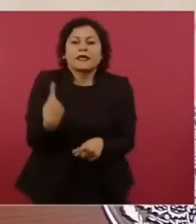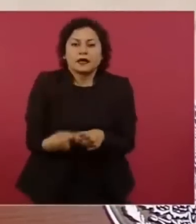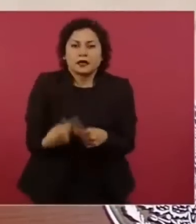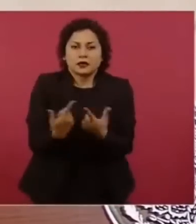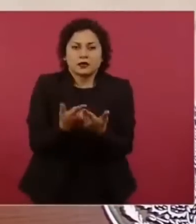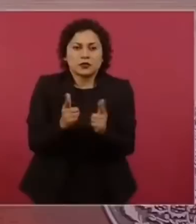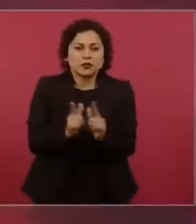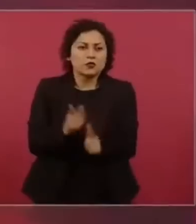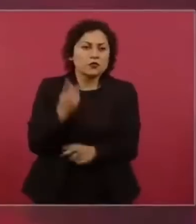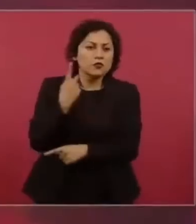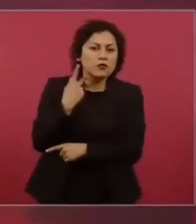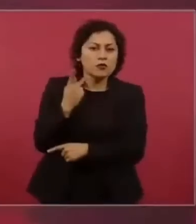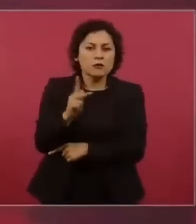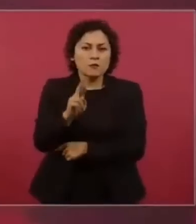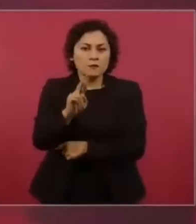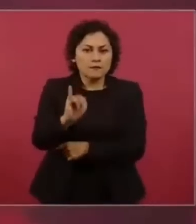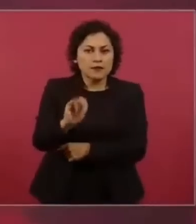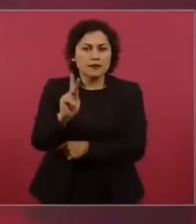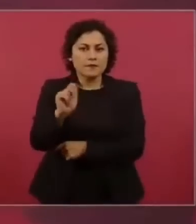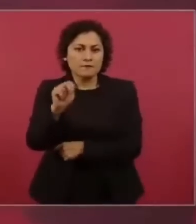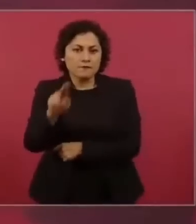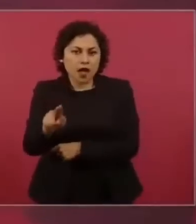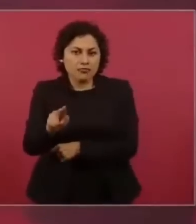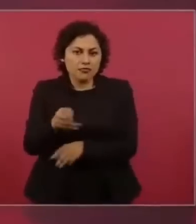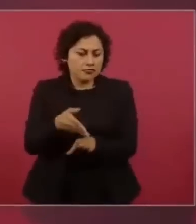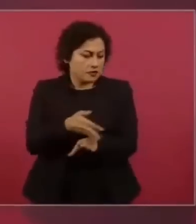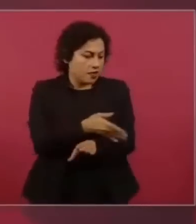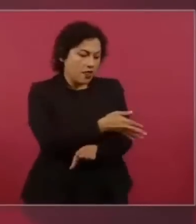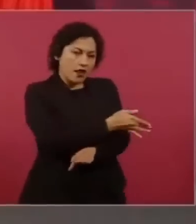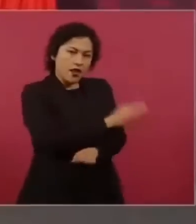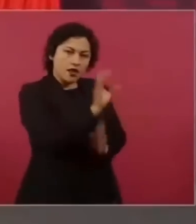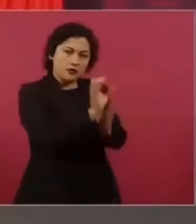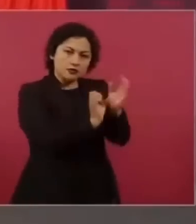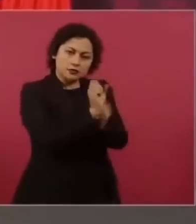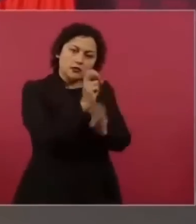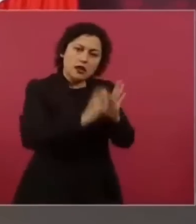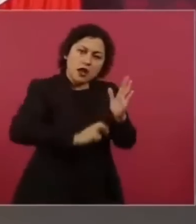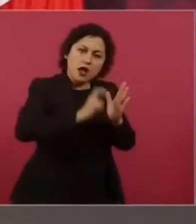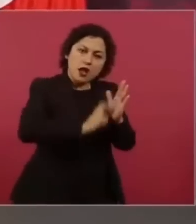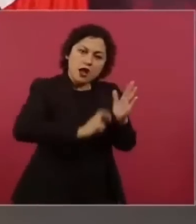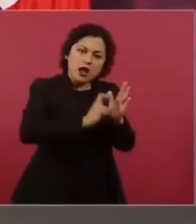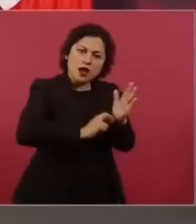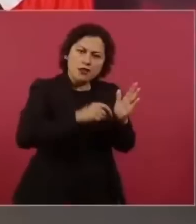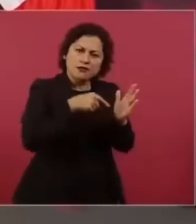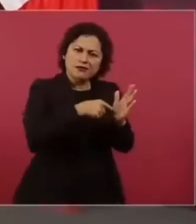todas para favorecer este modelo privatizador,